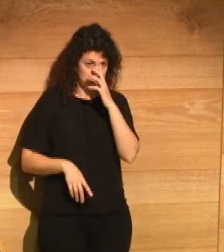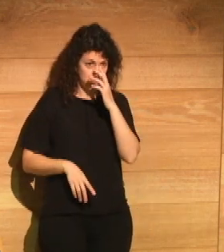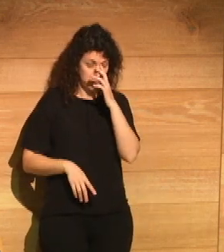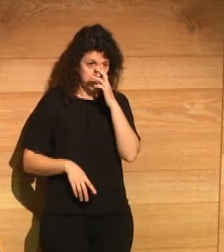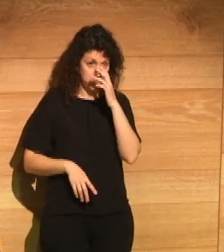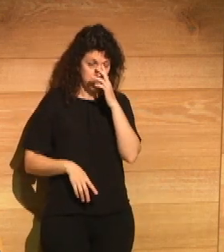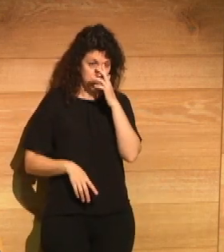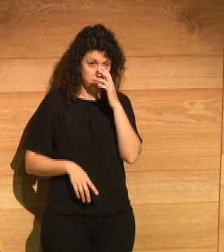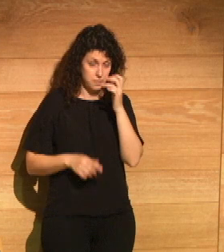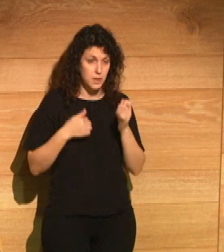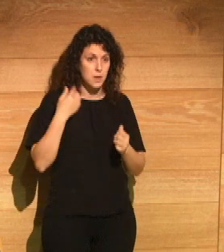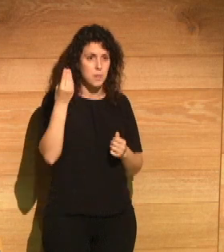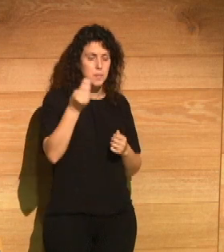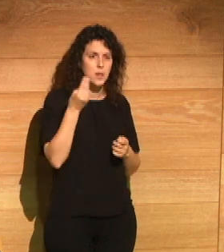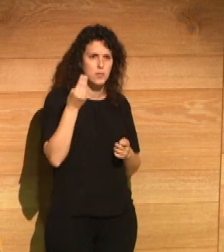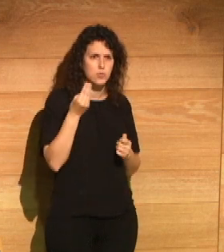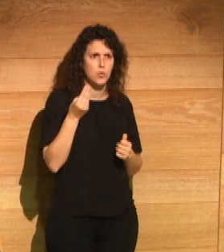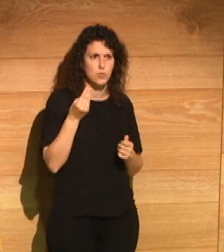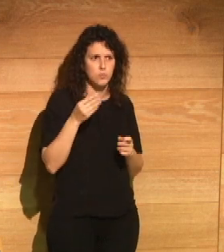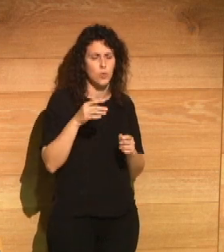Y me parece muy crudo,